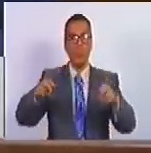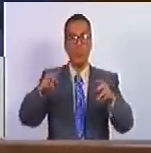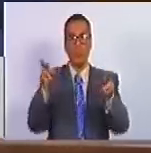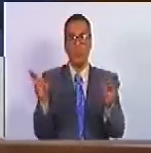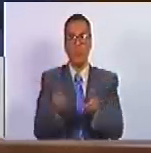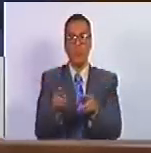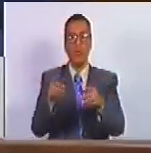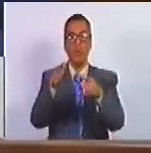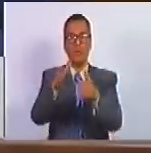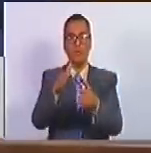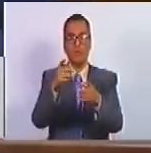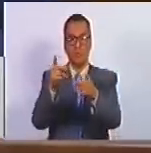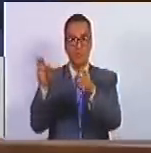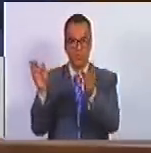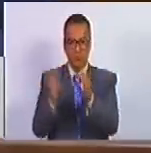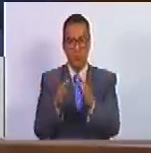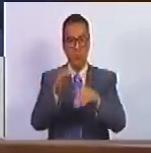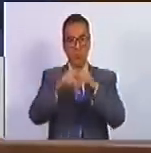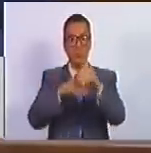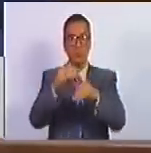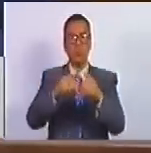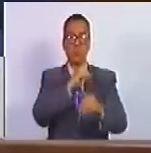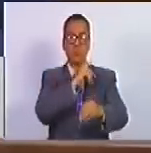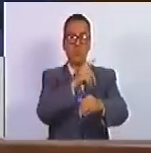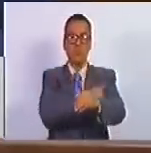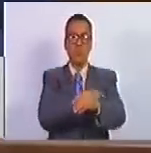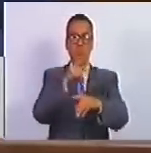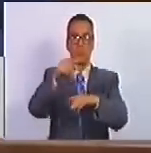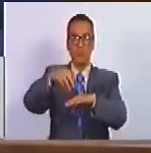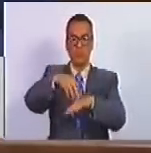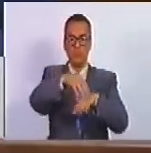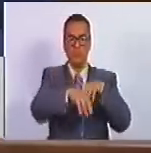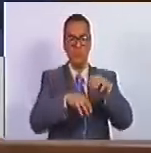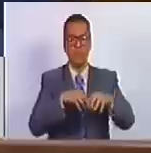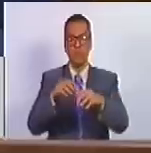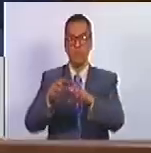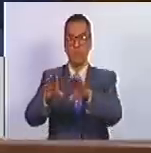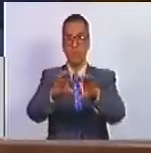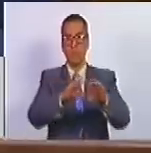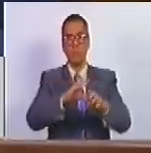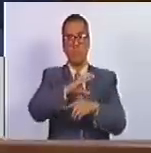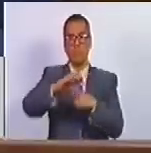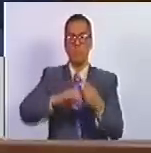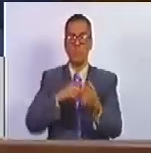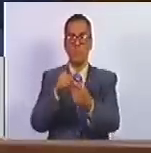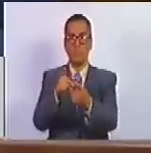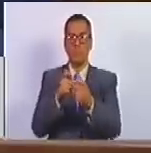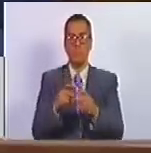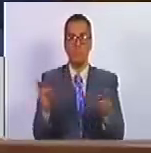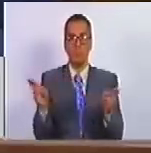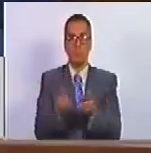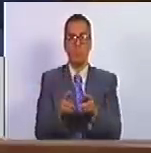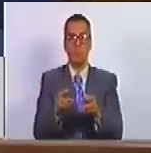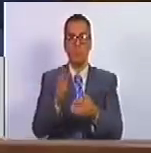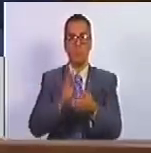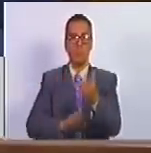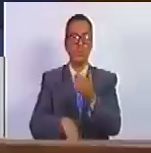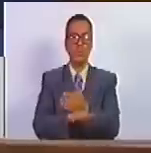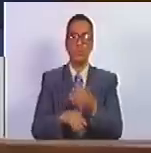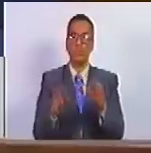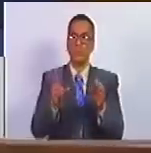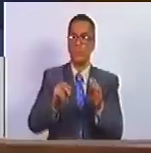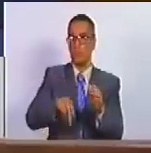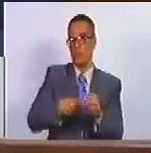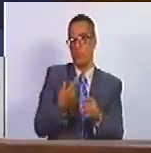pequeños agentes económicos, fortalecer un estado generalizado de cultura tributaria y reducir la evasión fiscal.